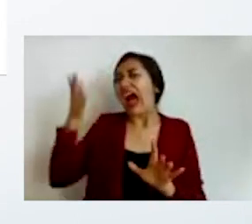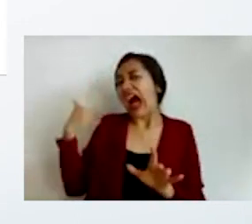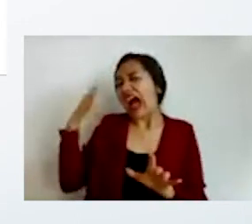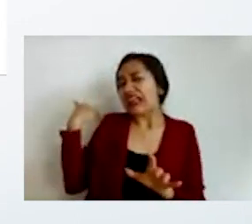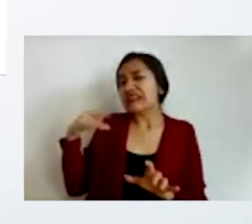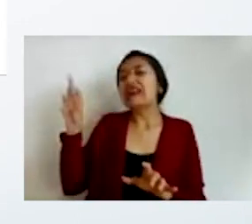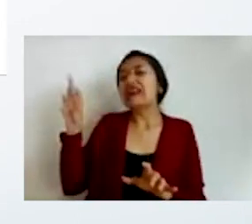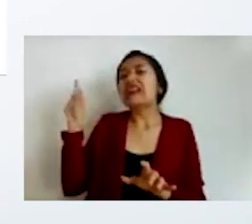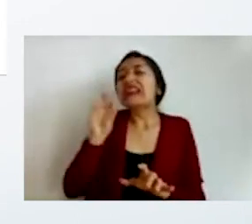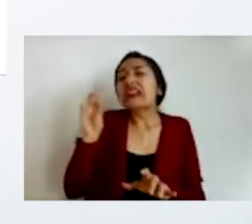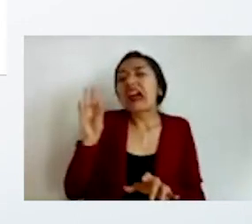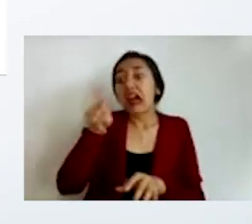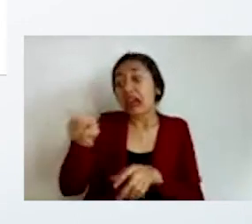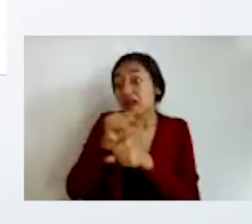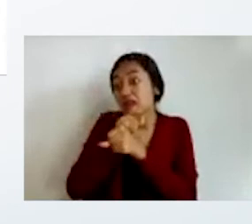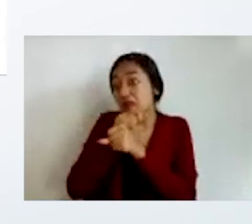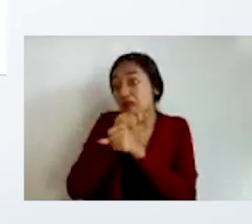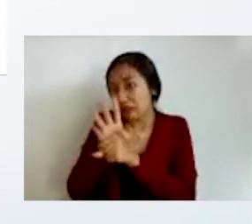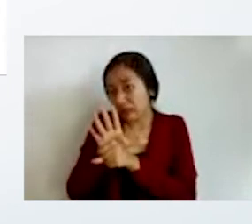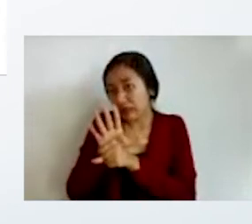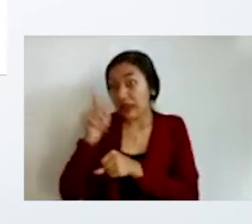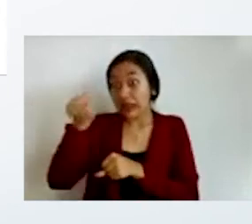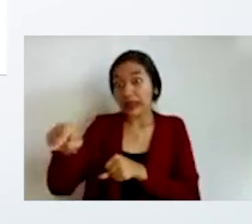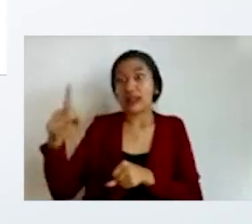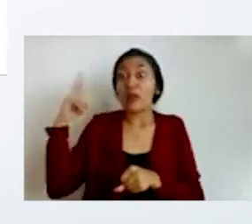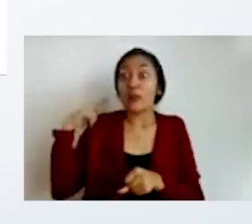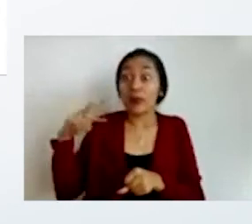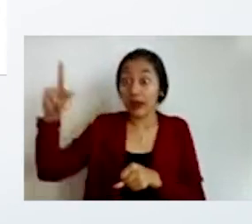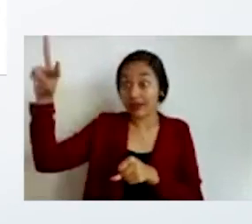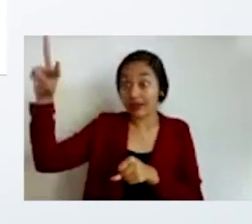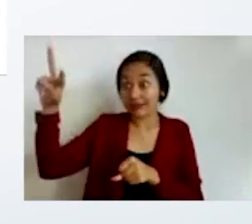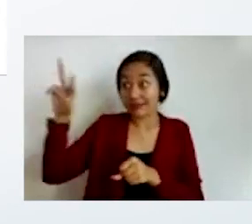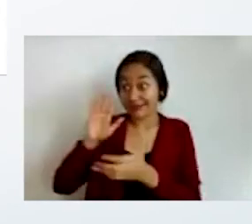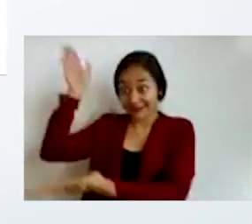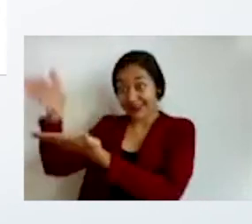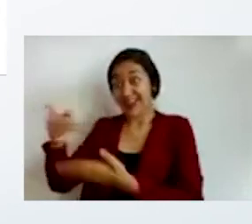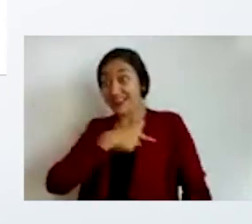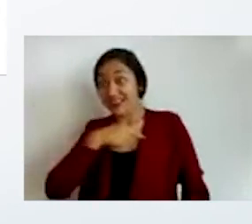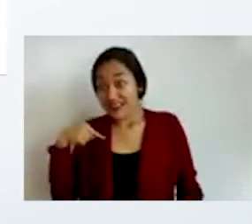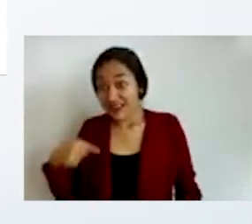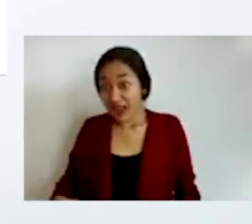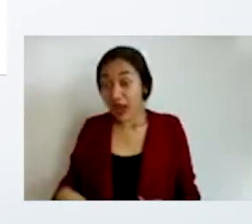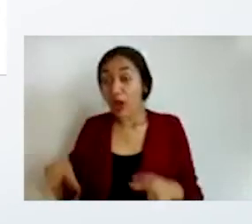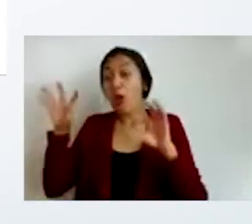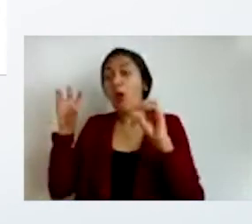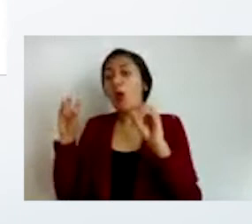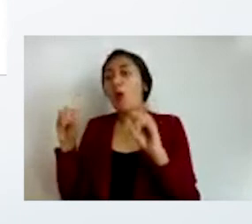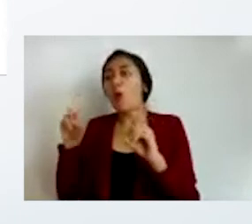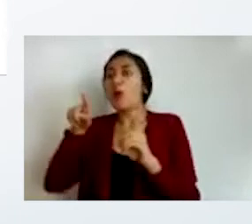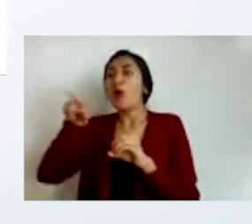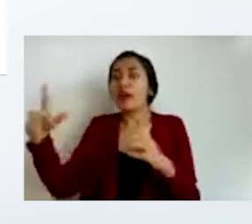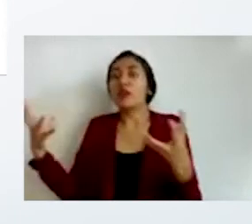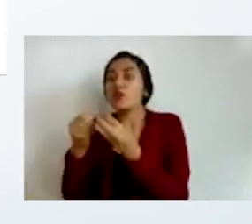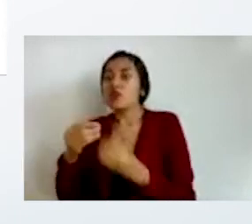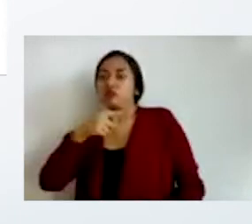la COVID-19 a quien había viajado o estado en contacto con alguien que viajó de algún